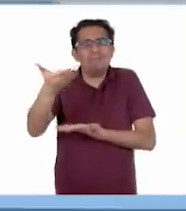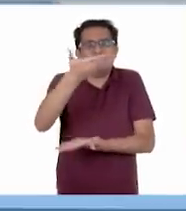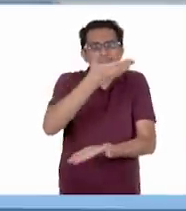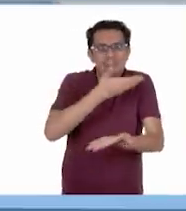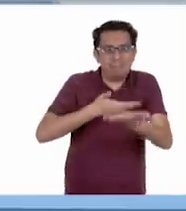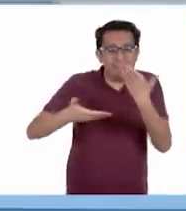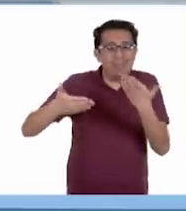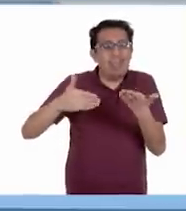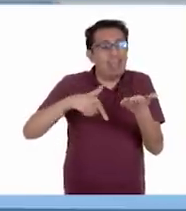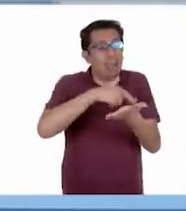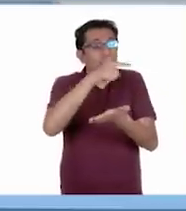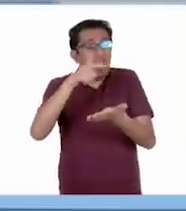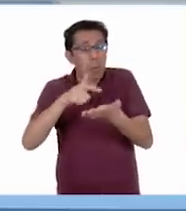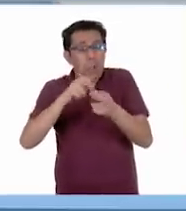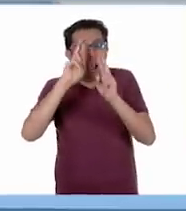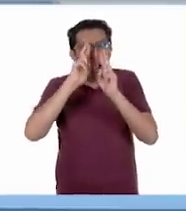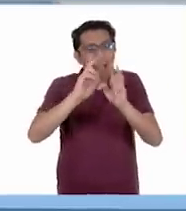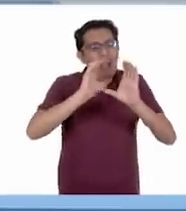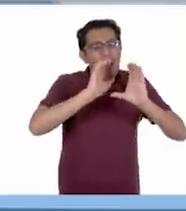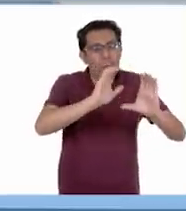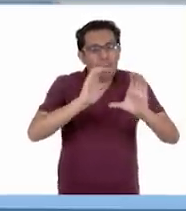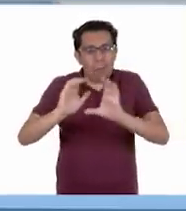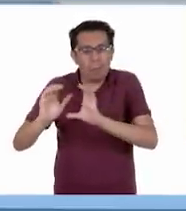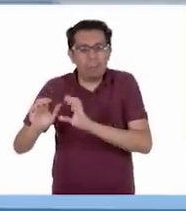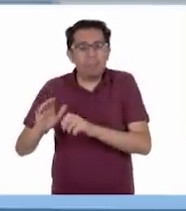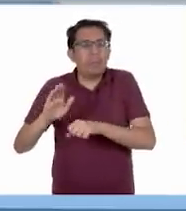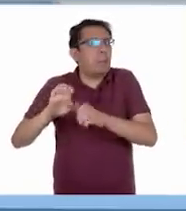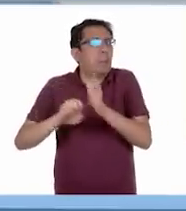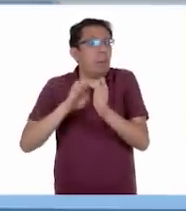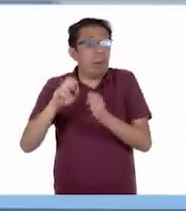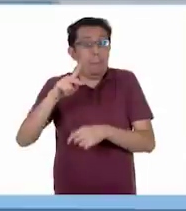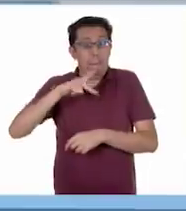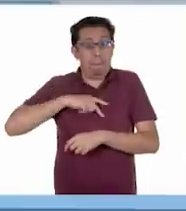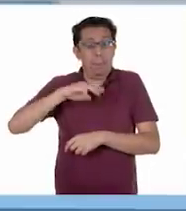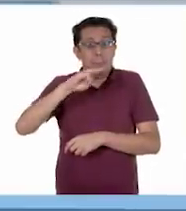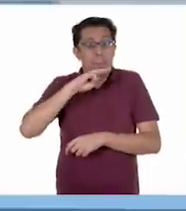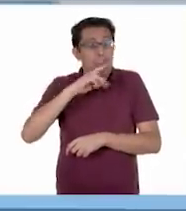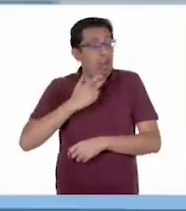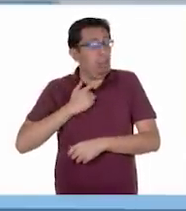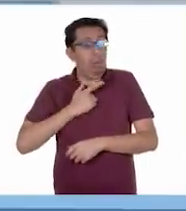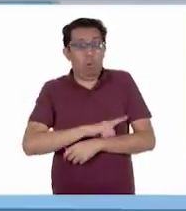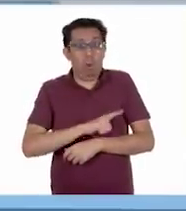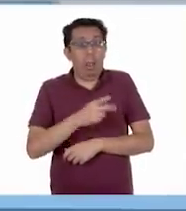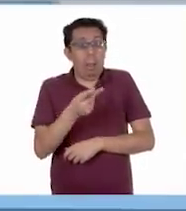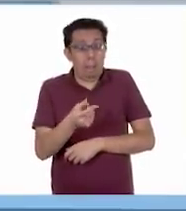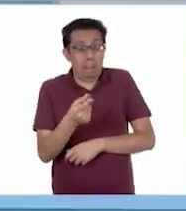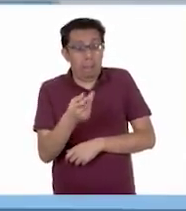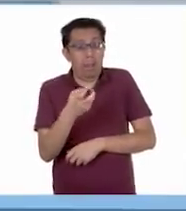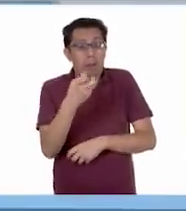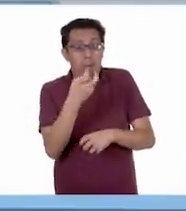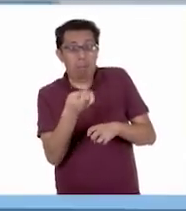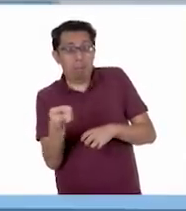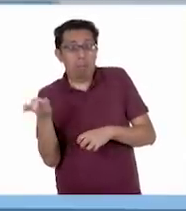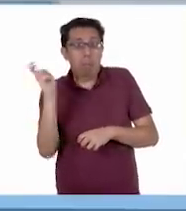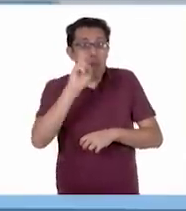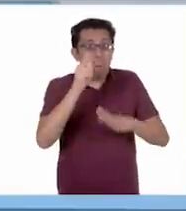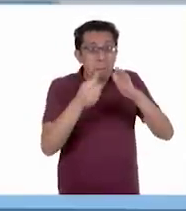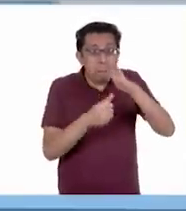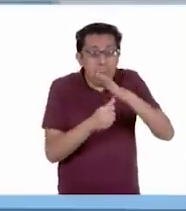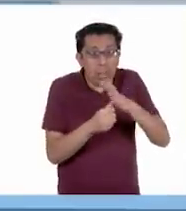de cuidarnos. Por ejemplo, a mi mamá no le gusta que Bolillo se suba a la mesa a la hora de